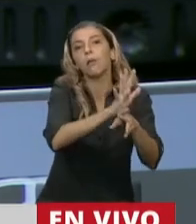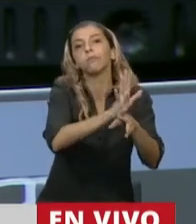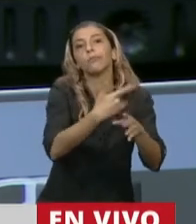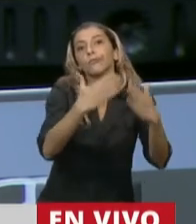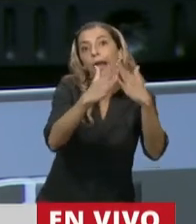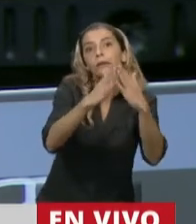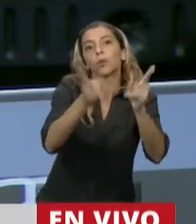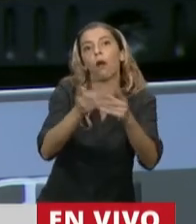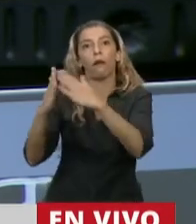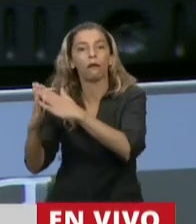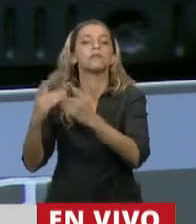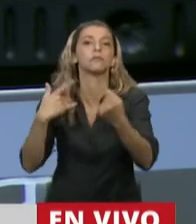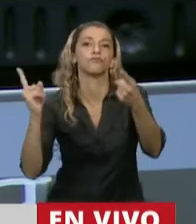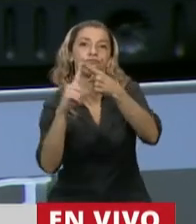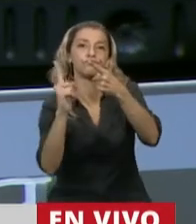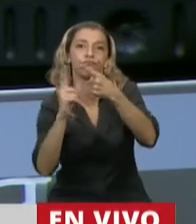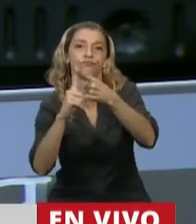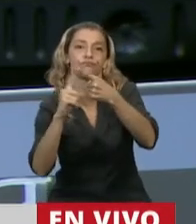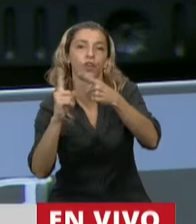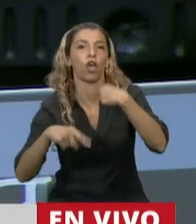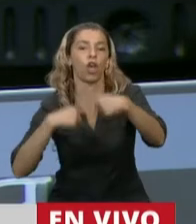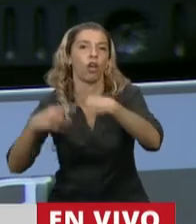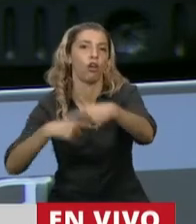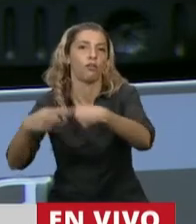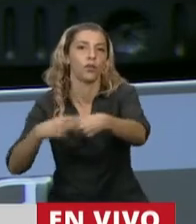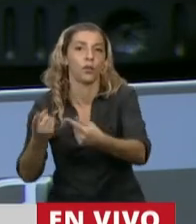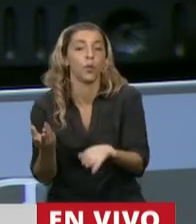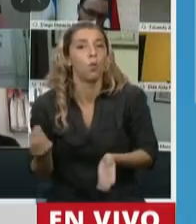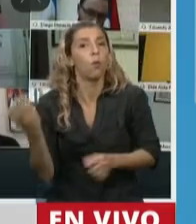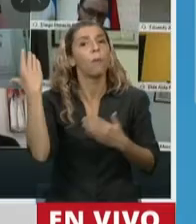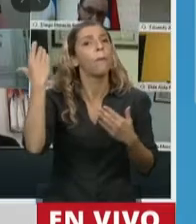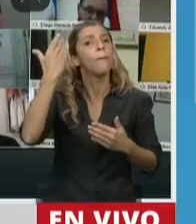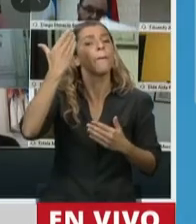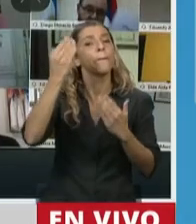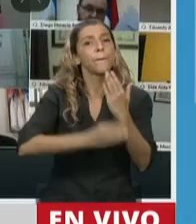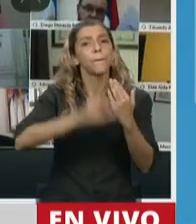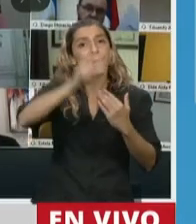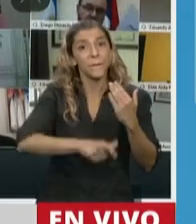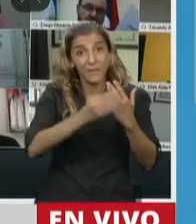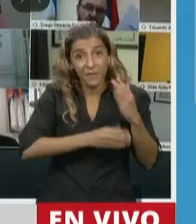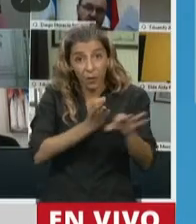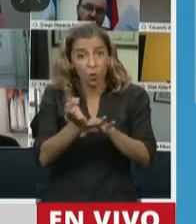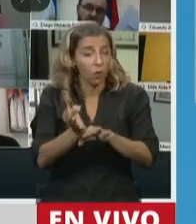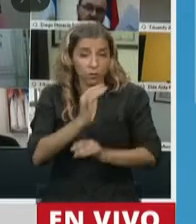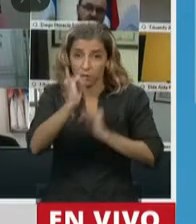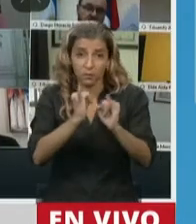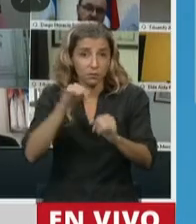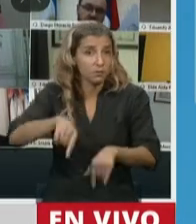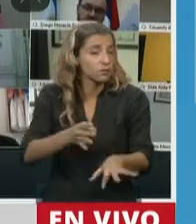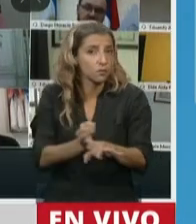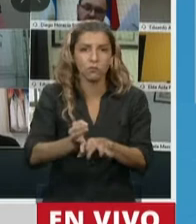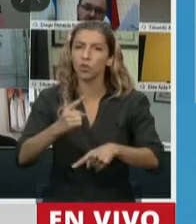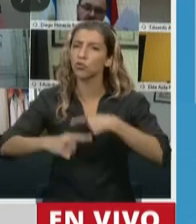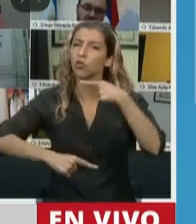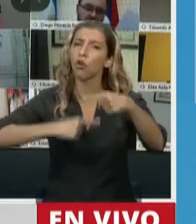El ministro de Educación lo dijo claramente, el ciclo lectivo continúa. Y lo que se busca es sostener